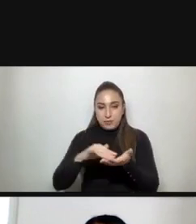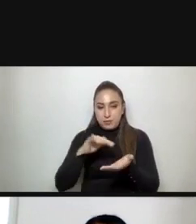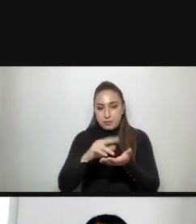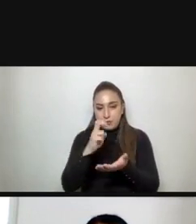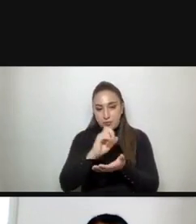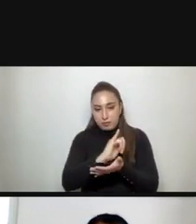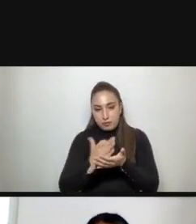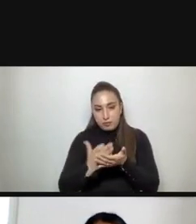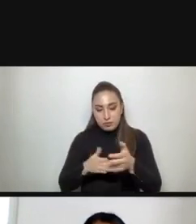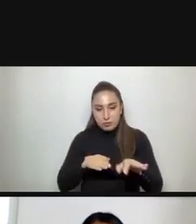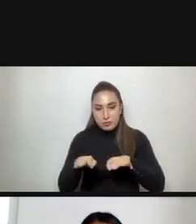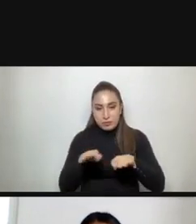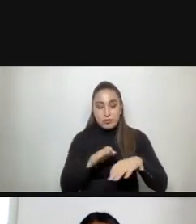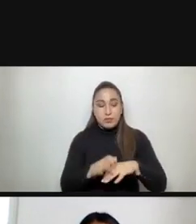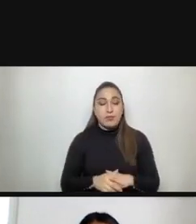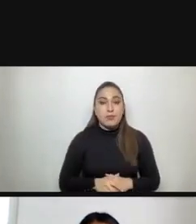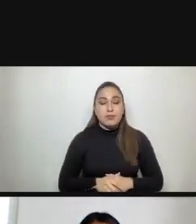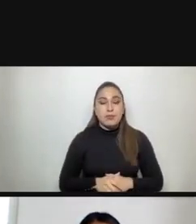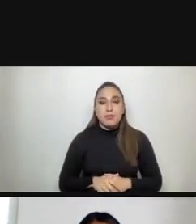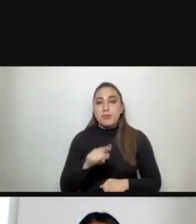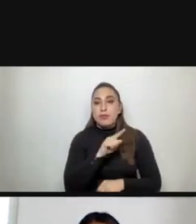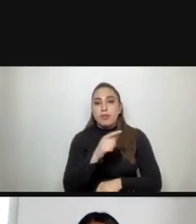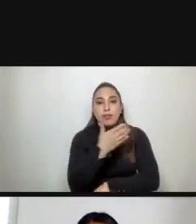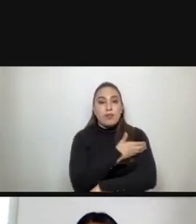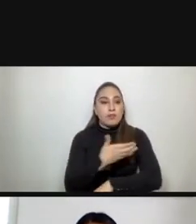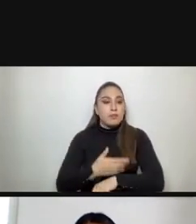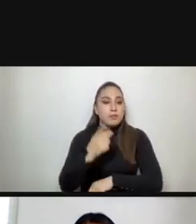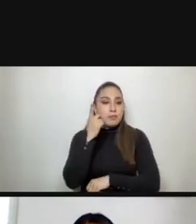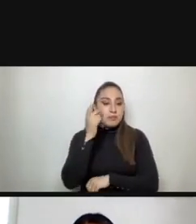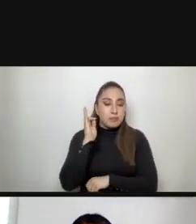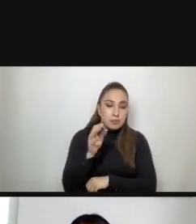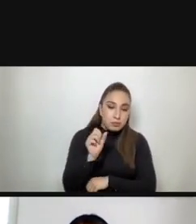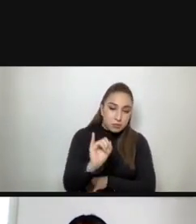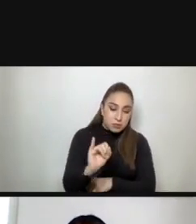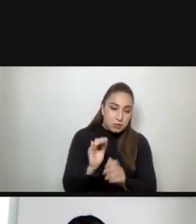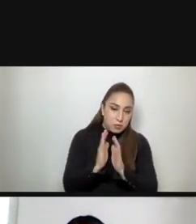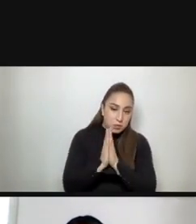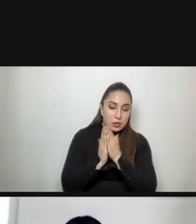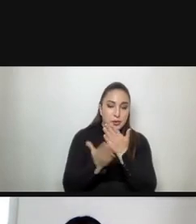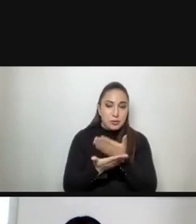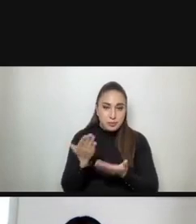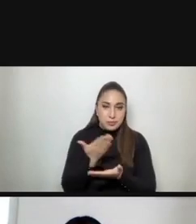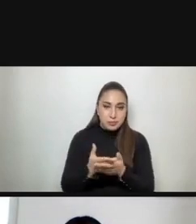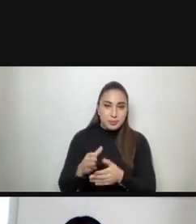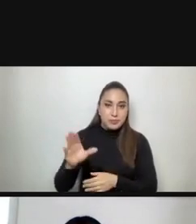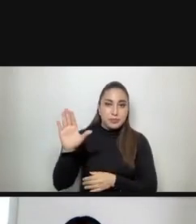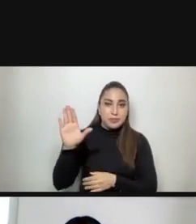informe. Las diputadas y diputados que estén por la afirmativa, sírvanse